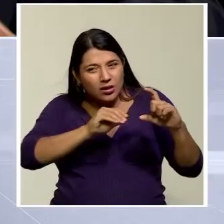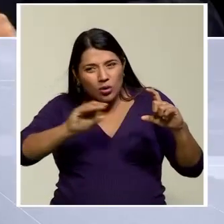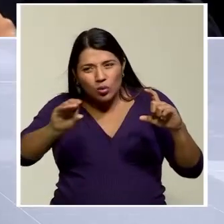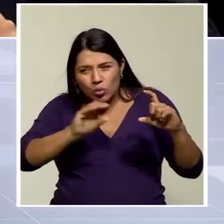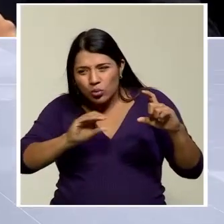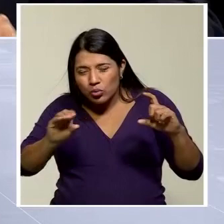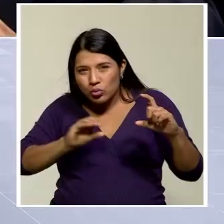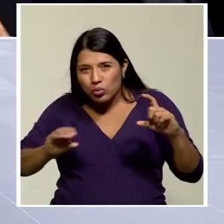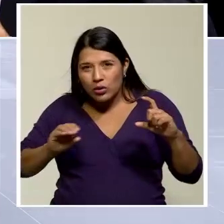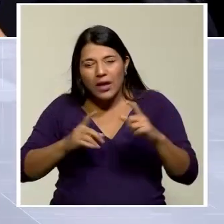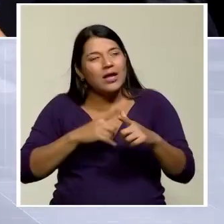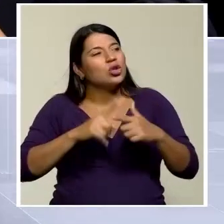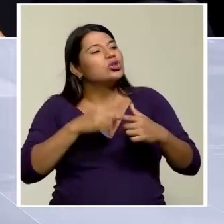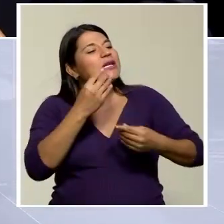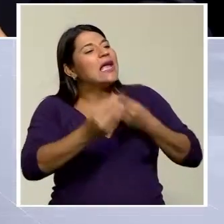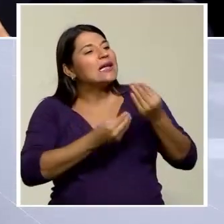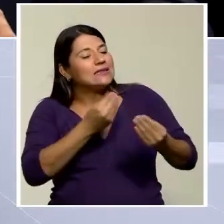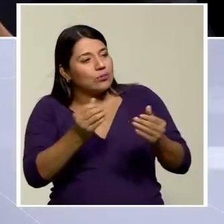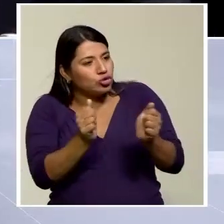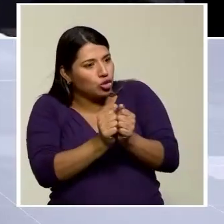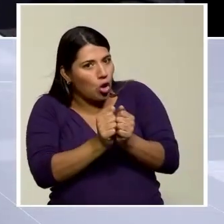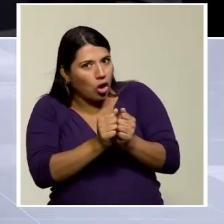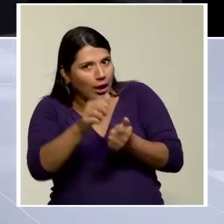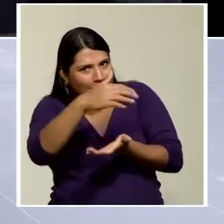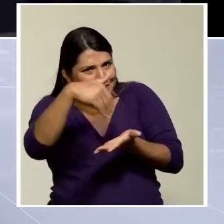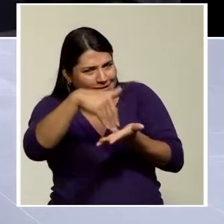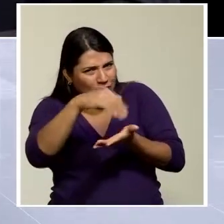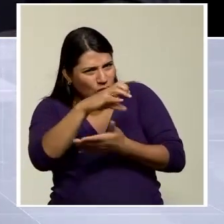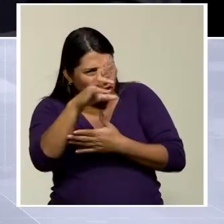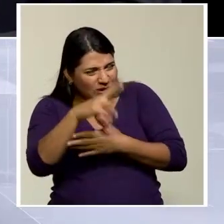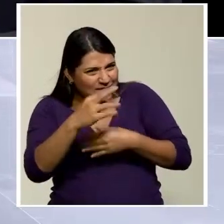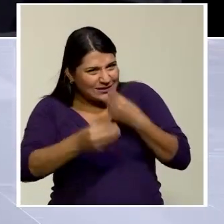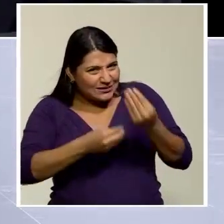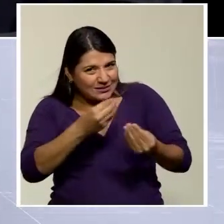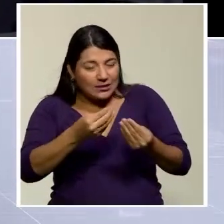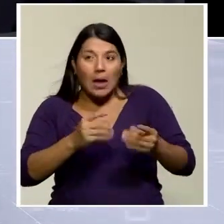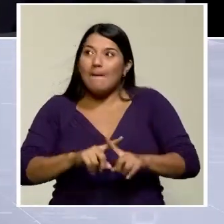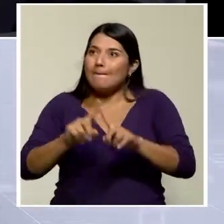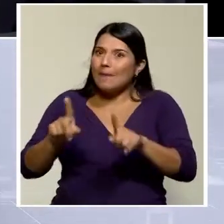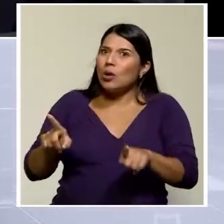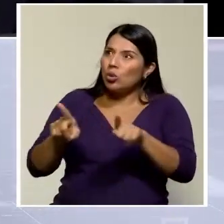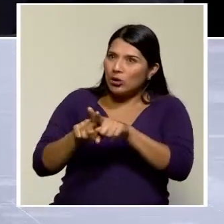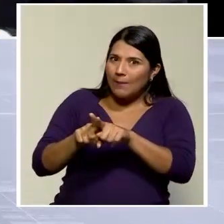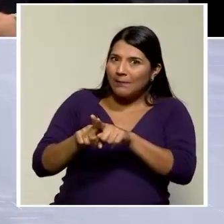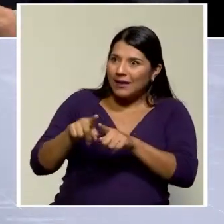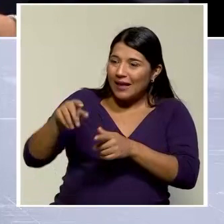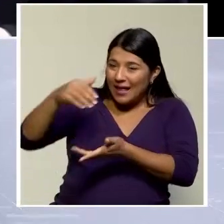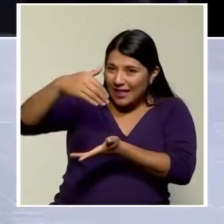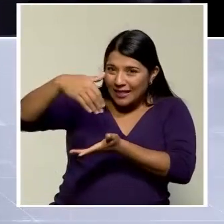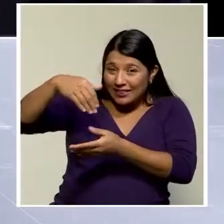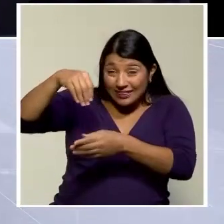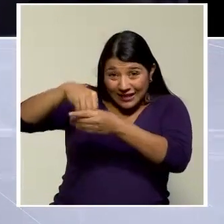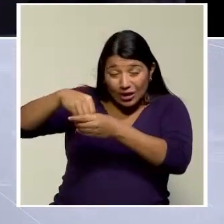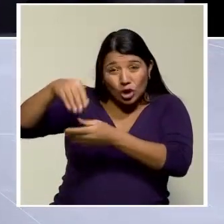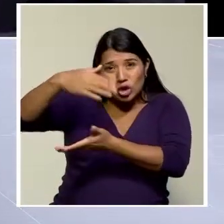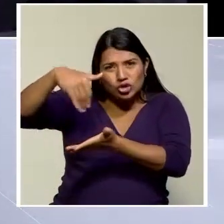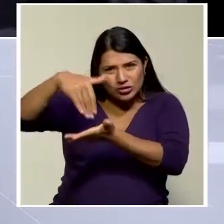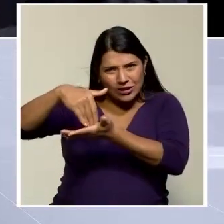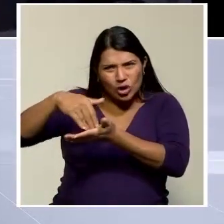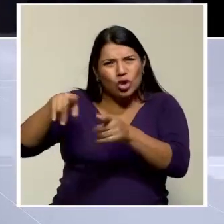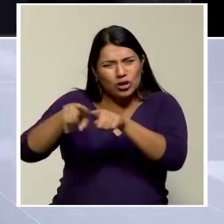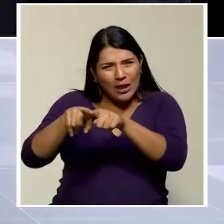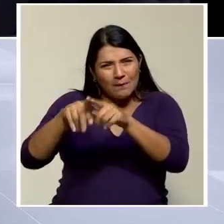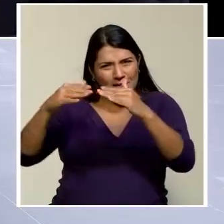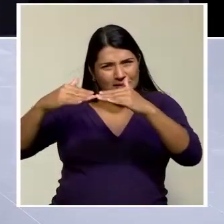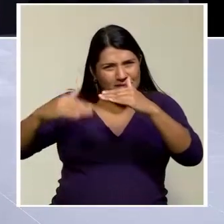¿Cómo lo va a tomar el Valle Central? No, es que también dentro del Valle Central han crecido desigualdades vergonzosas, y lo vemos en el tema del